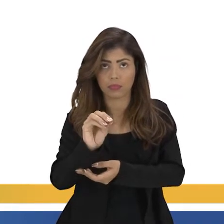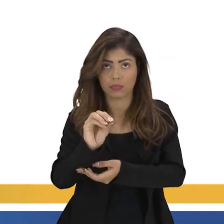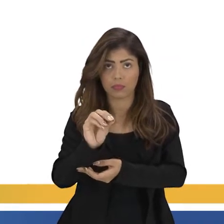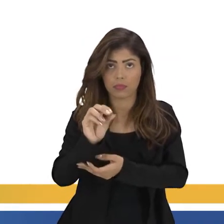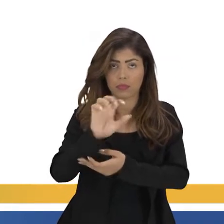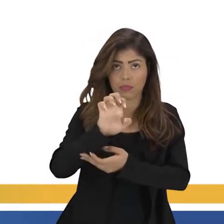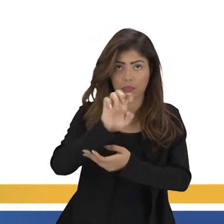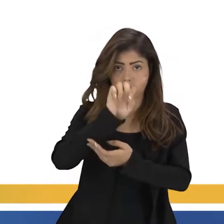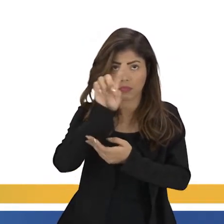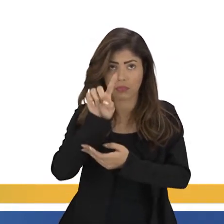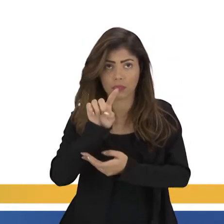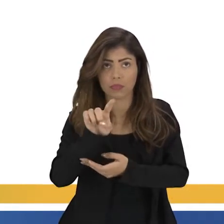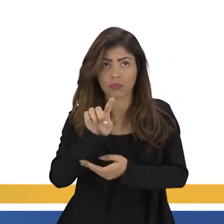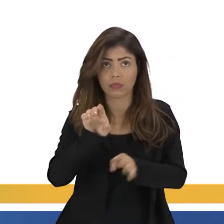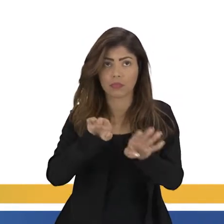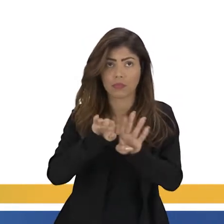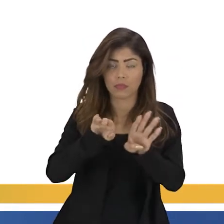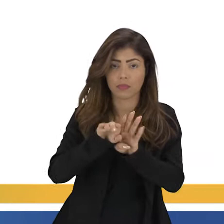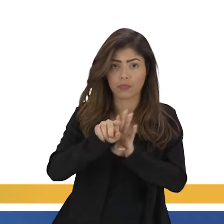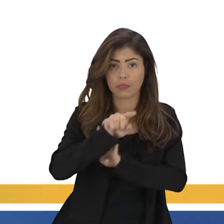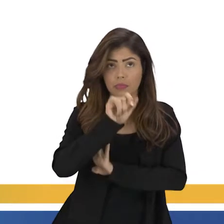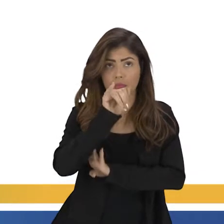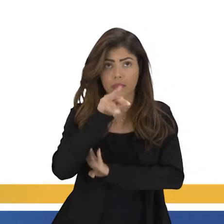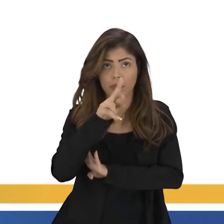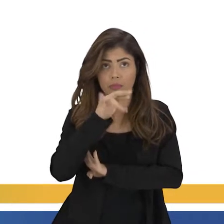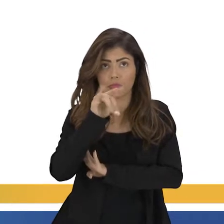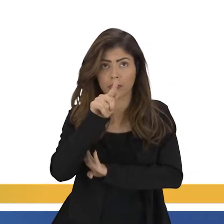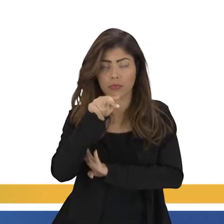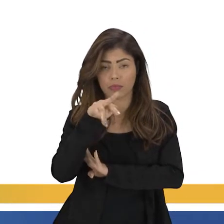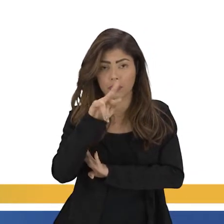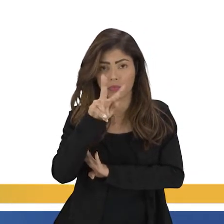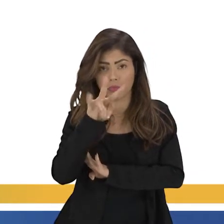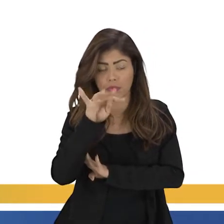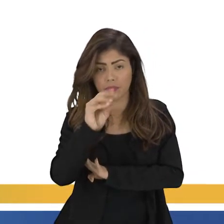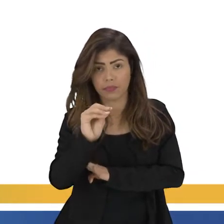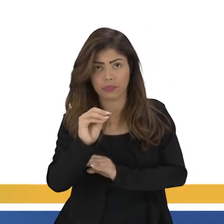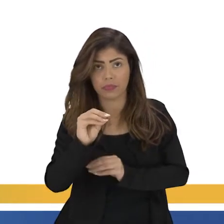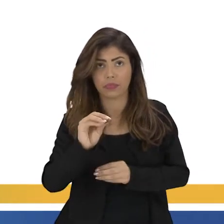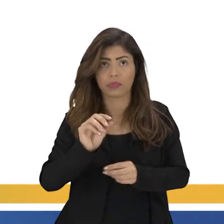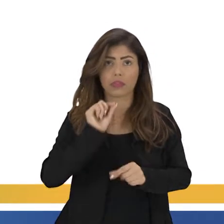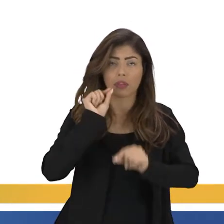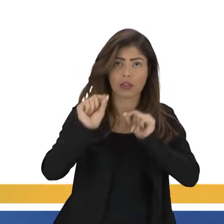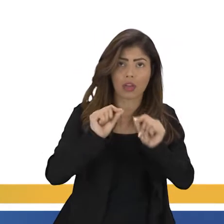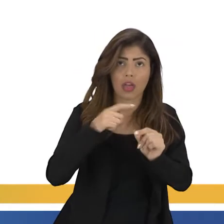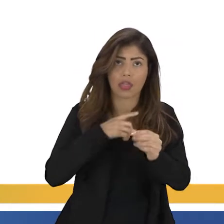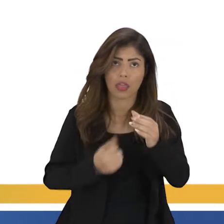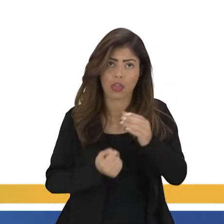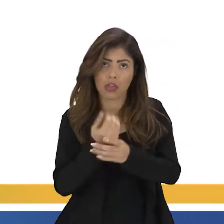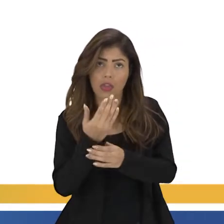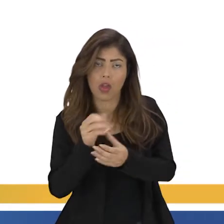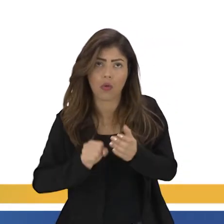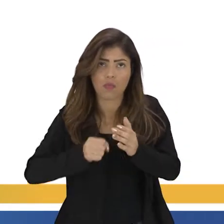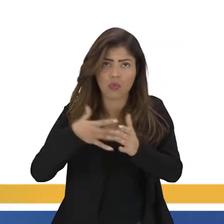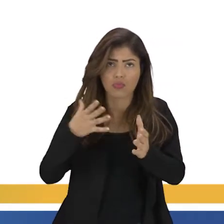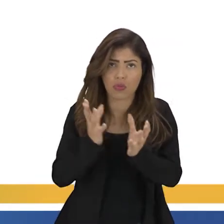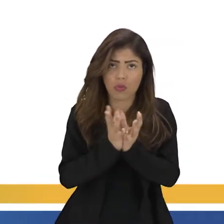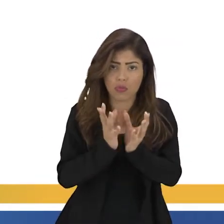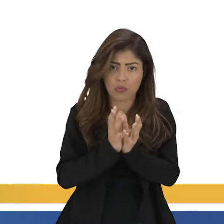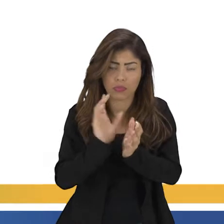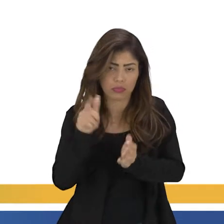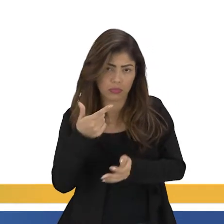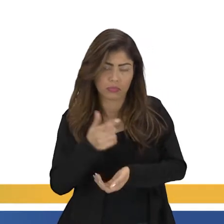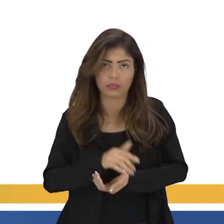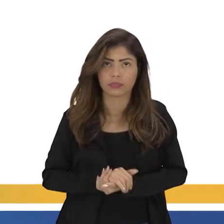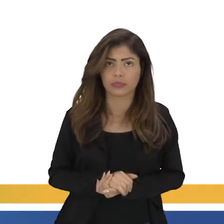los exclamativos y los interrogativos, aunque existen además muchos otros